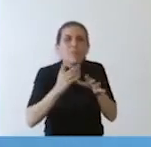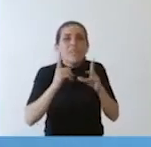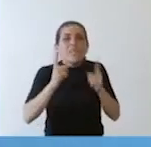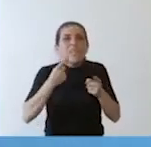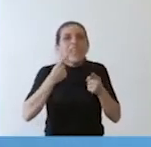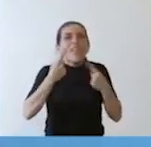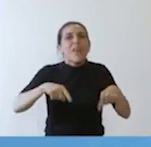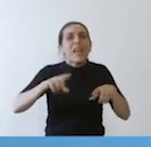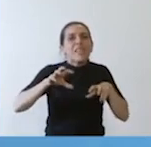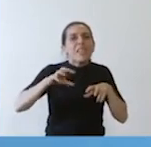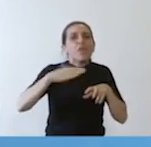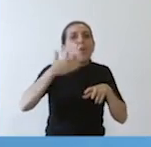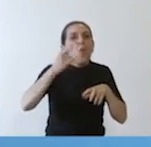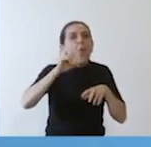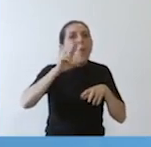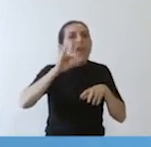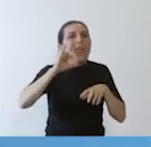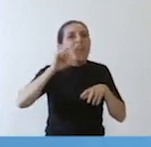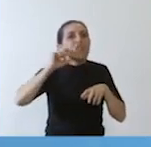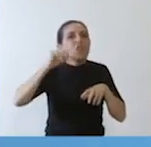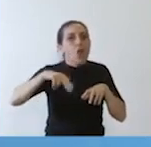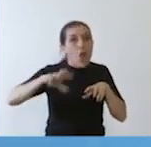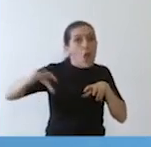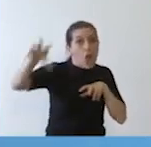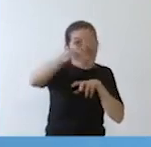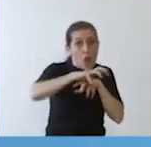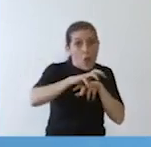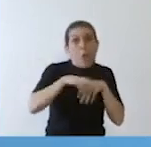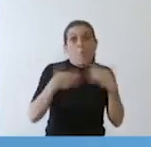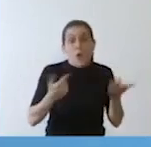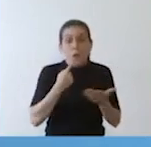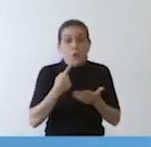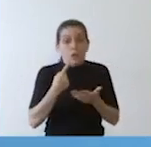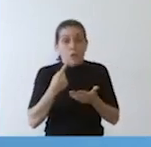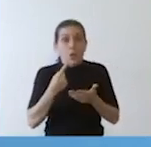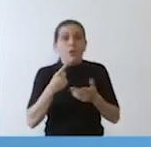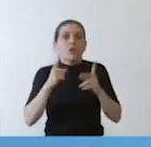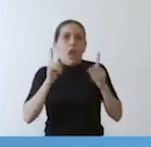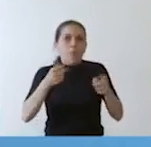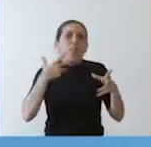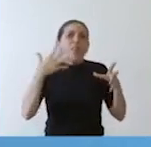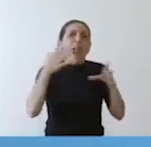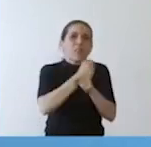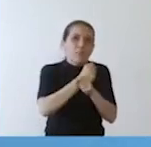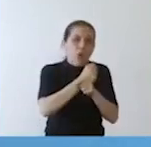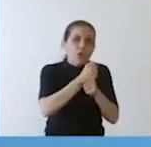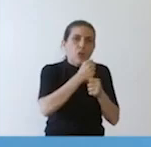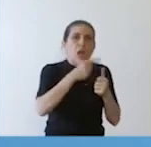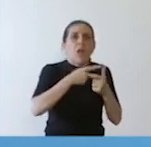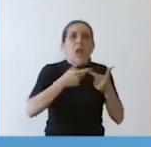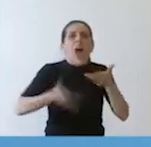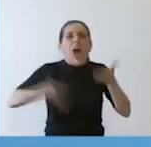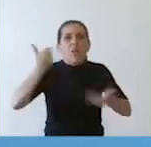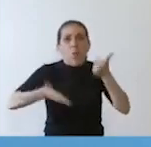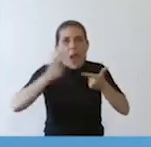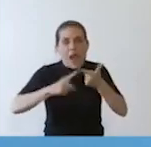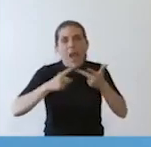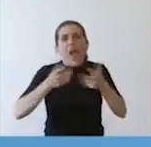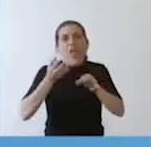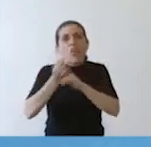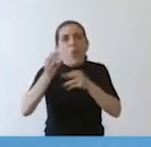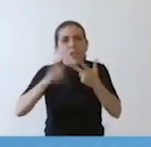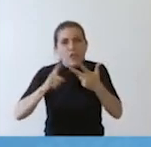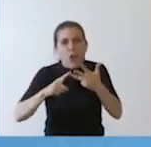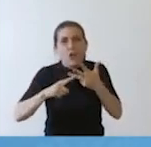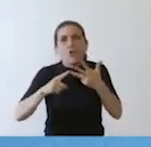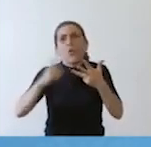distintas jurisdicciones. Cada uno del sector de transporte, el sector de aduana, el sector de educación, el